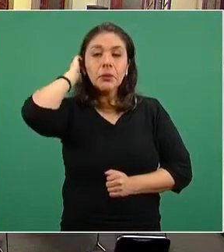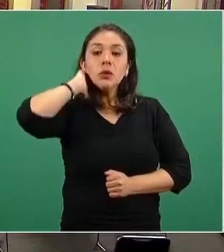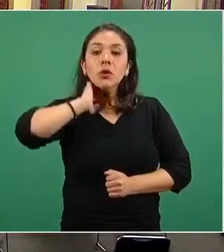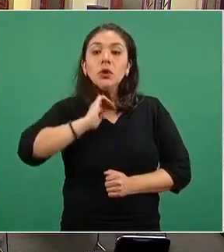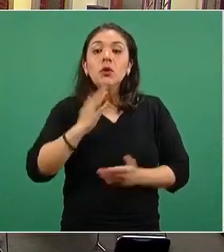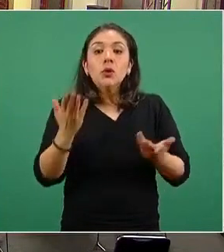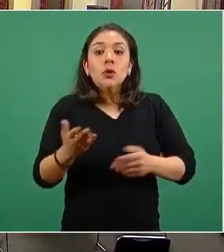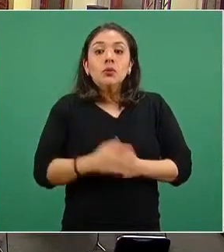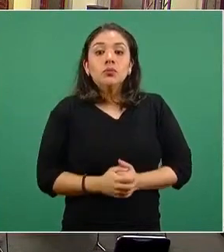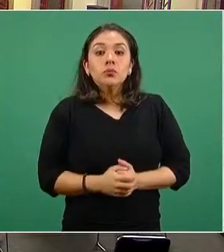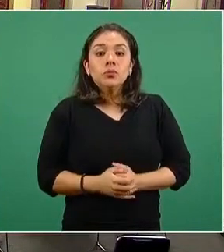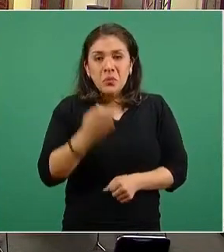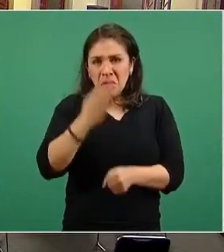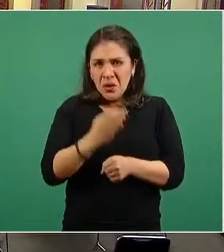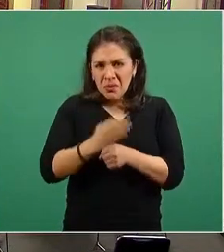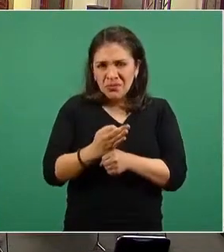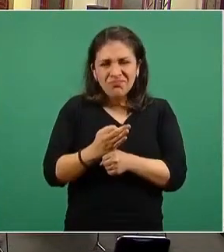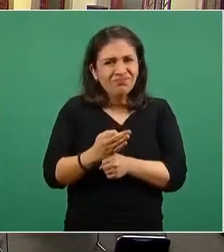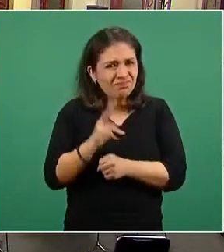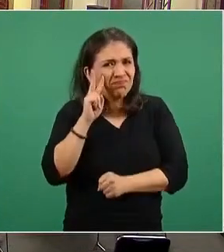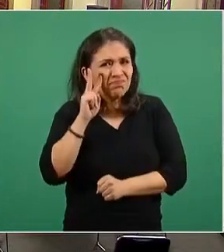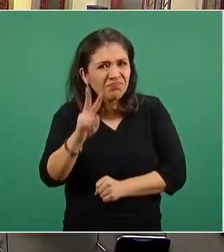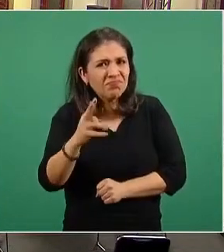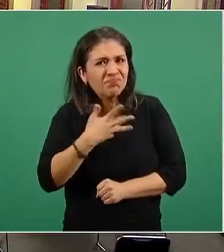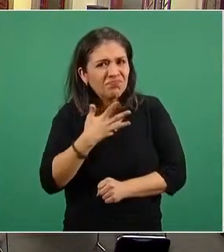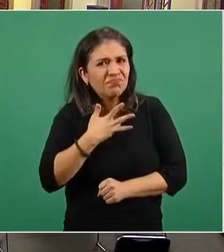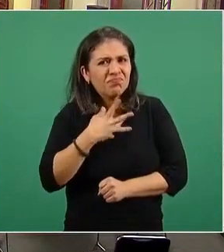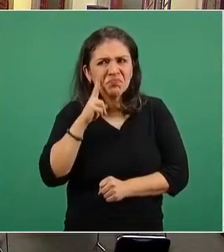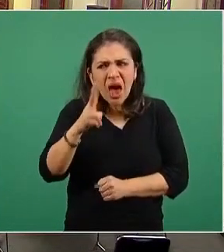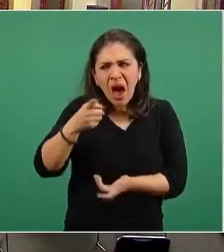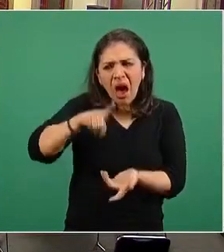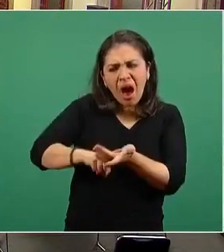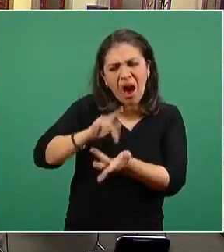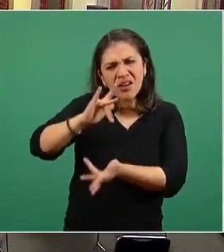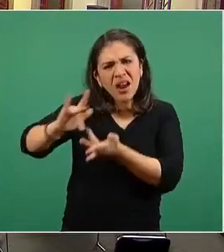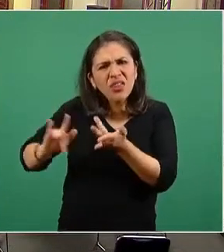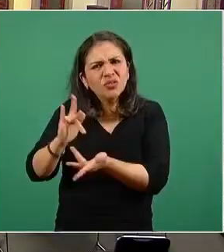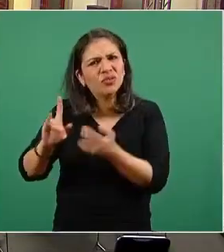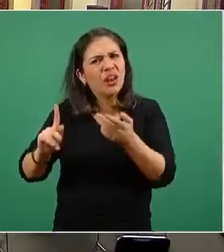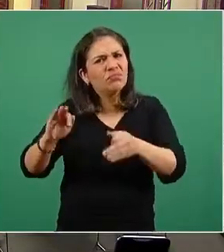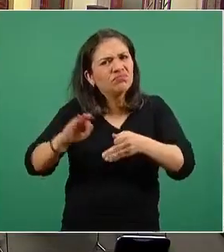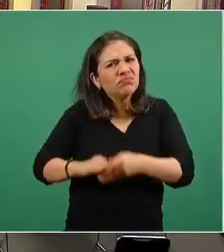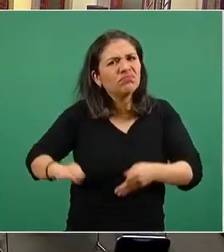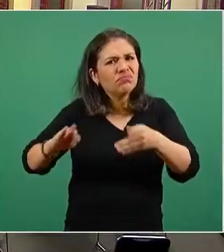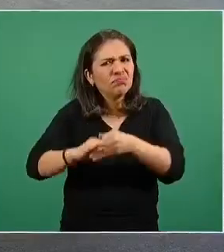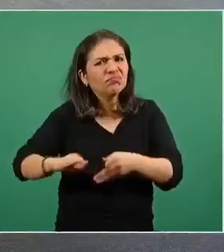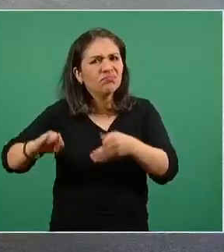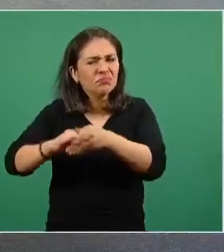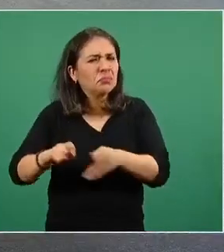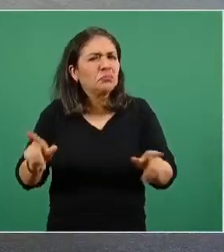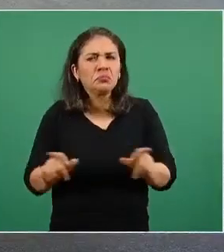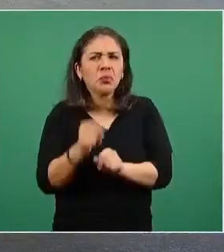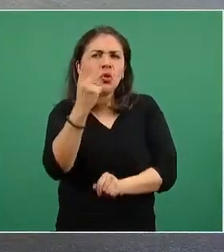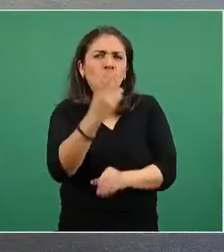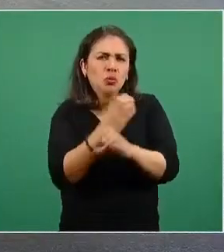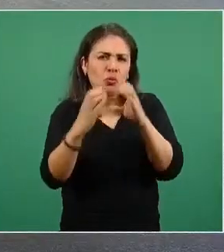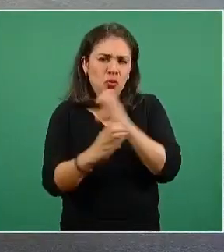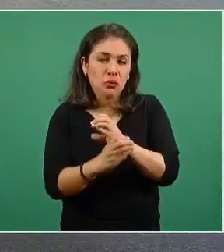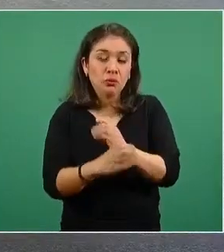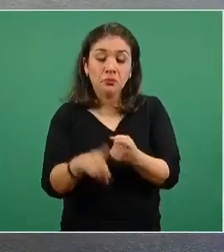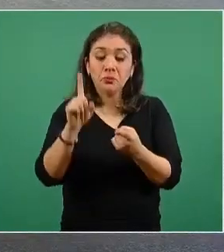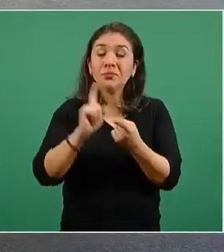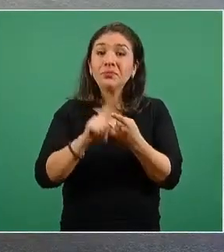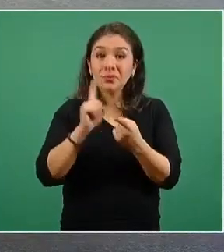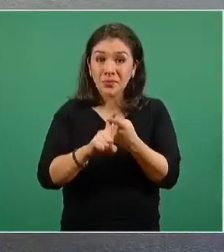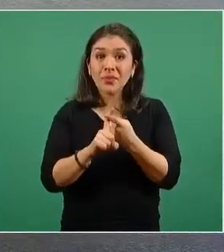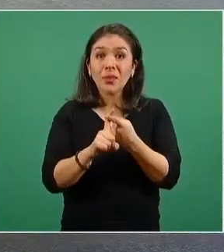Bueno, esto es una situación que han venido saliendo en redes sociales y lo voy a sintetizar en 2 cuestiones. La